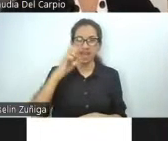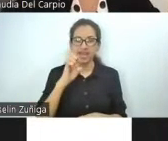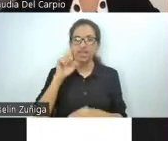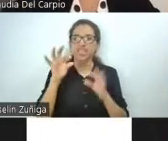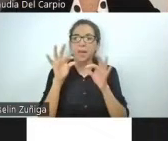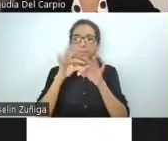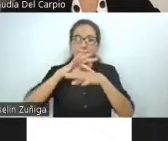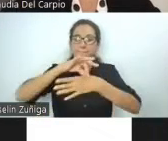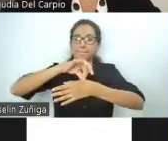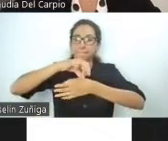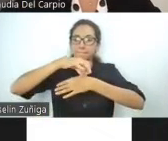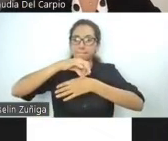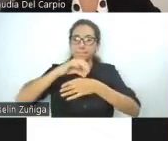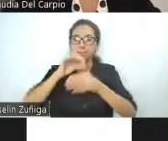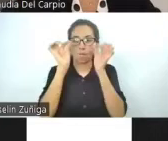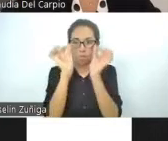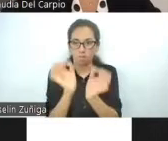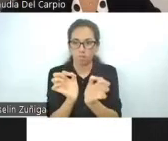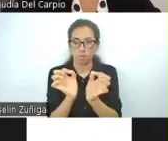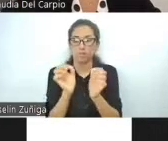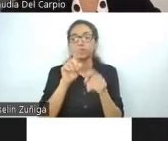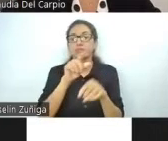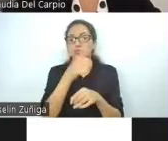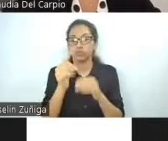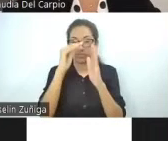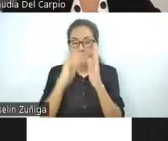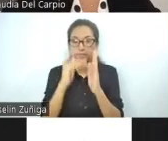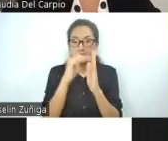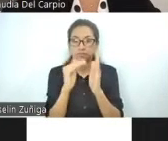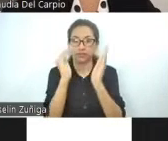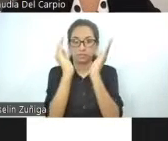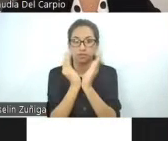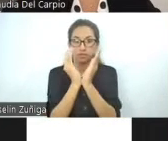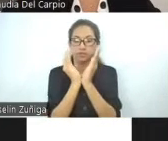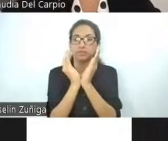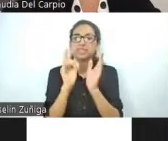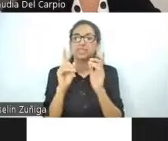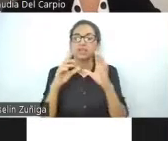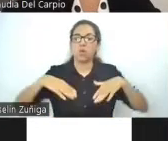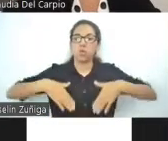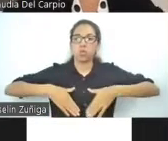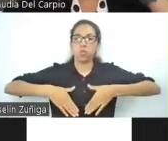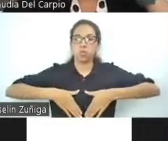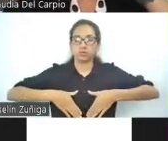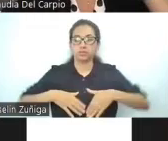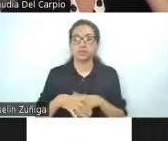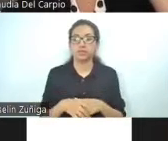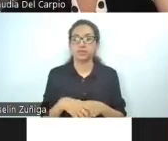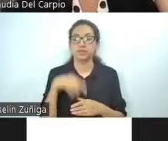piel un poquito más delgada y por debajo es la unión de los músculos del piso pélvico. Y esto es lo que